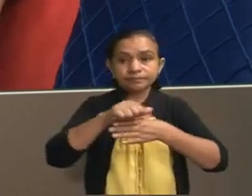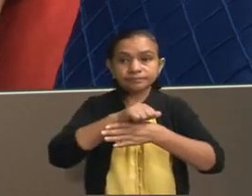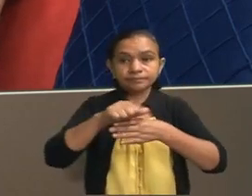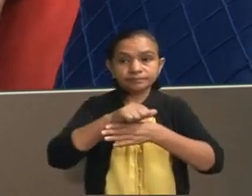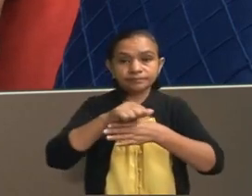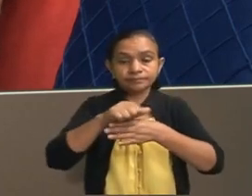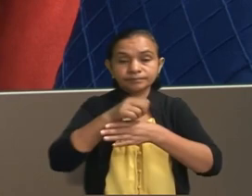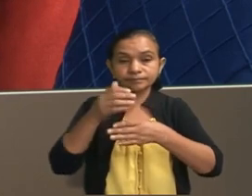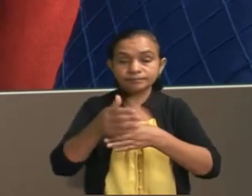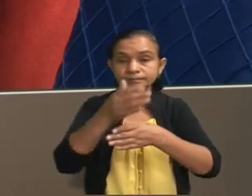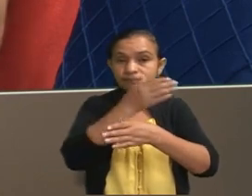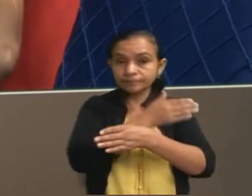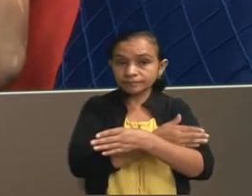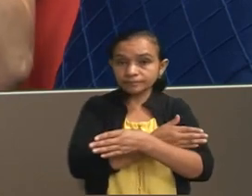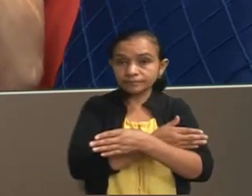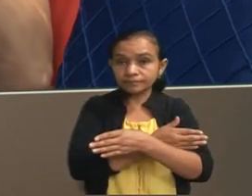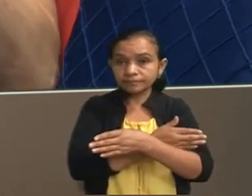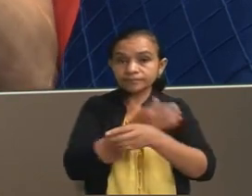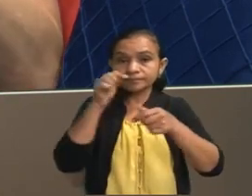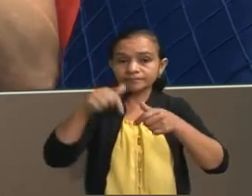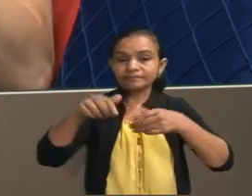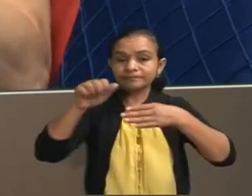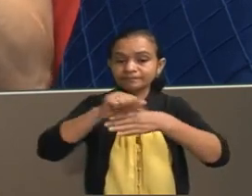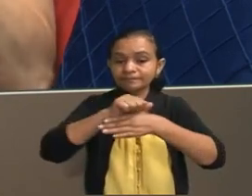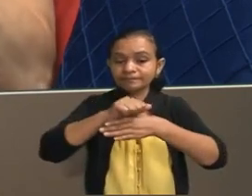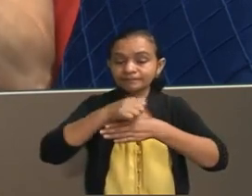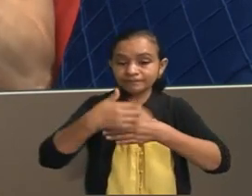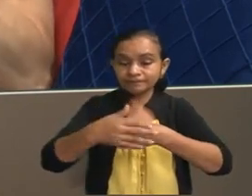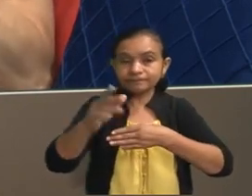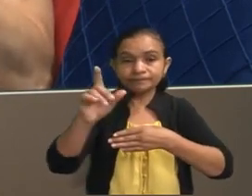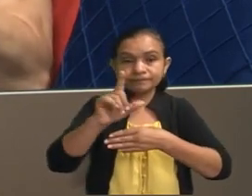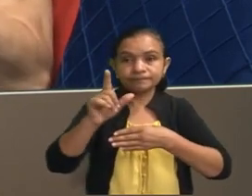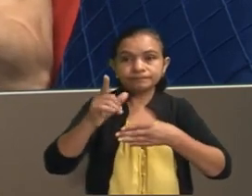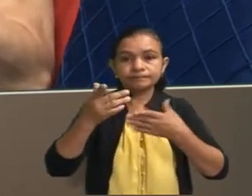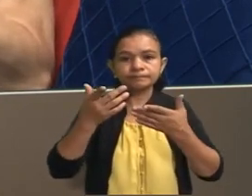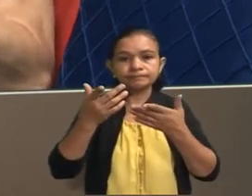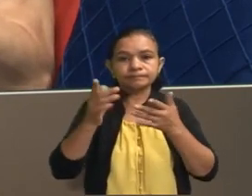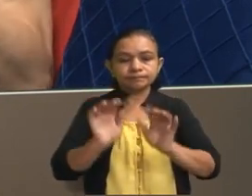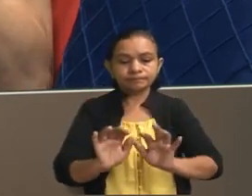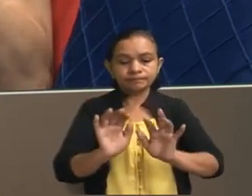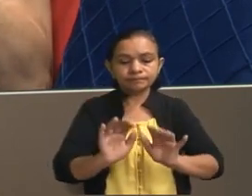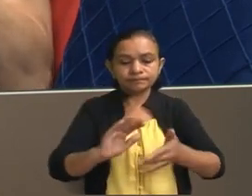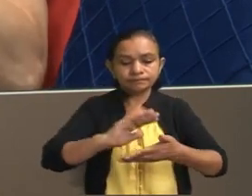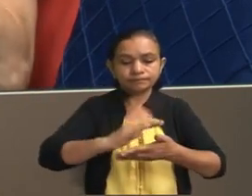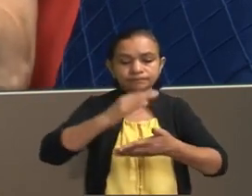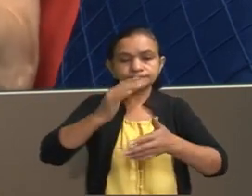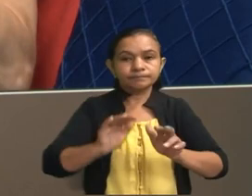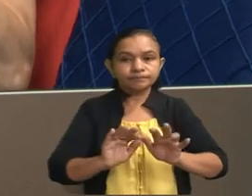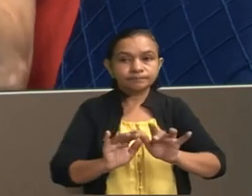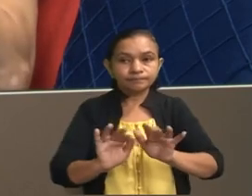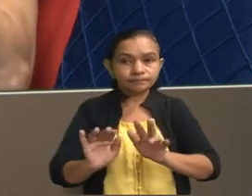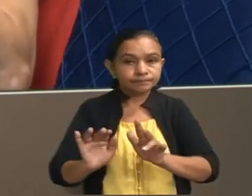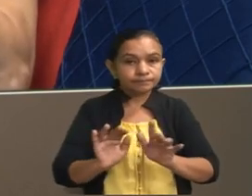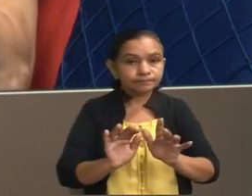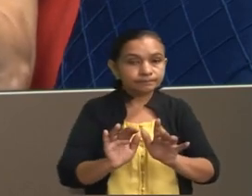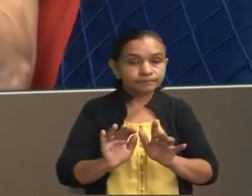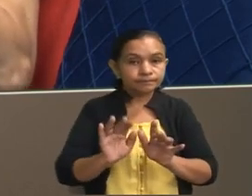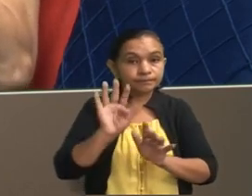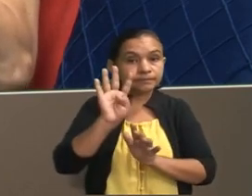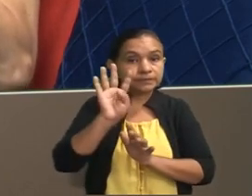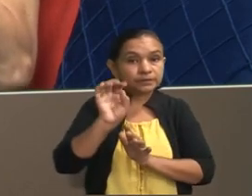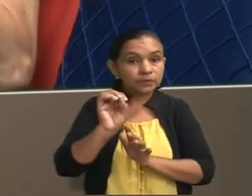últimos años. Ahora, para el simulacro, nosotros elaboramos un manual de como 40